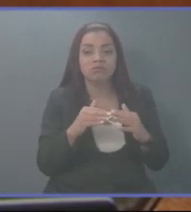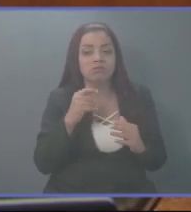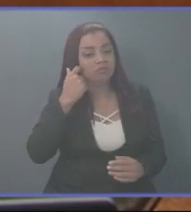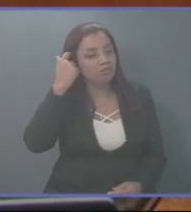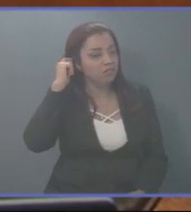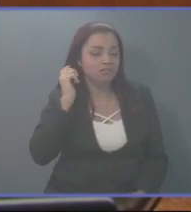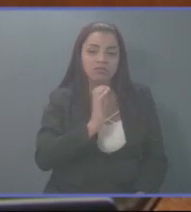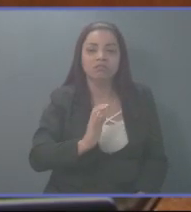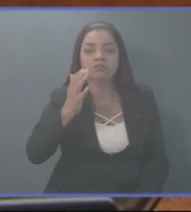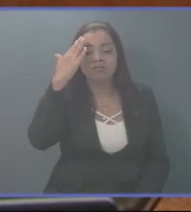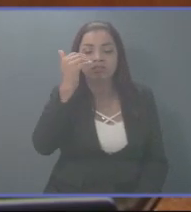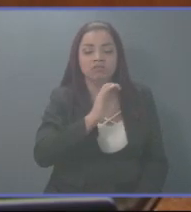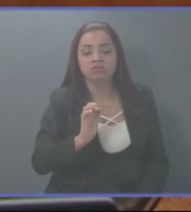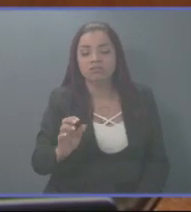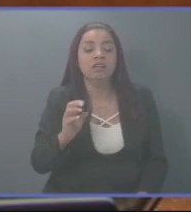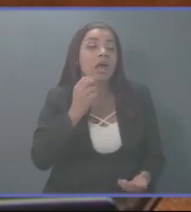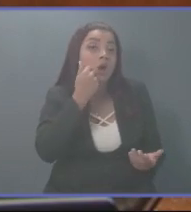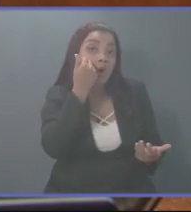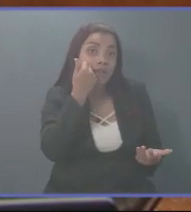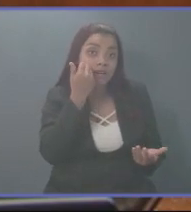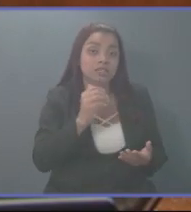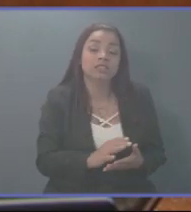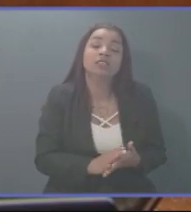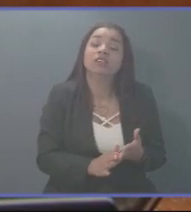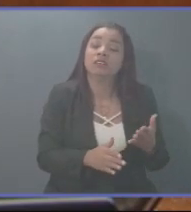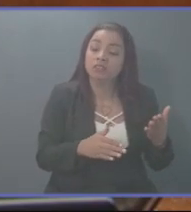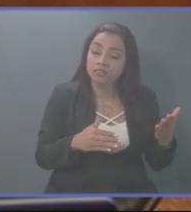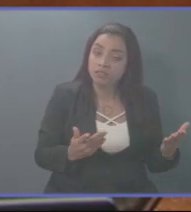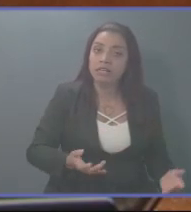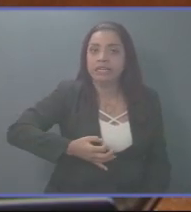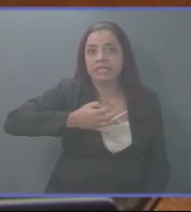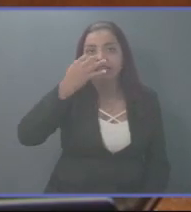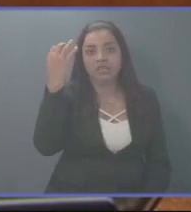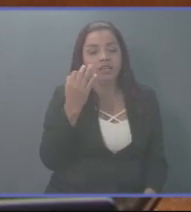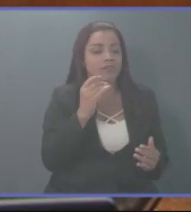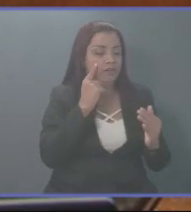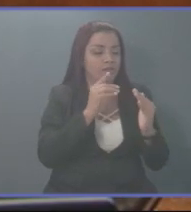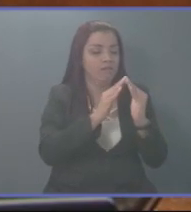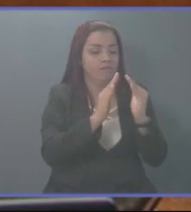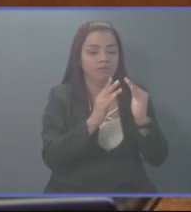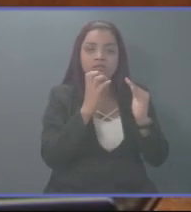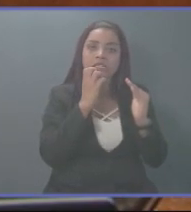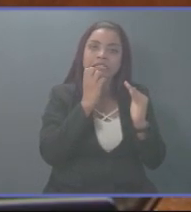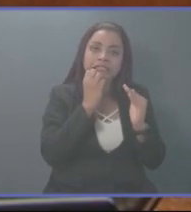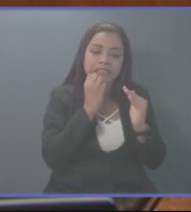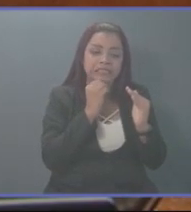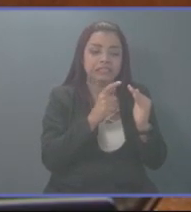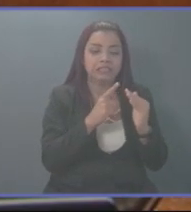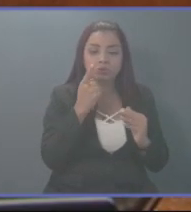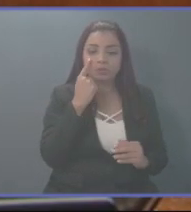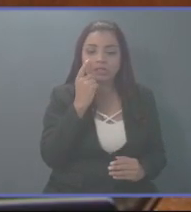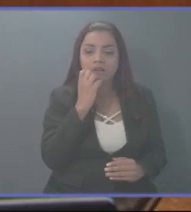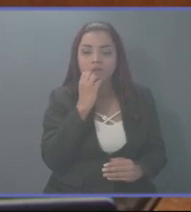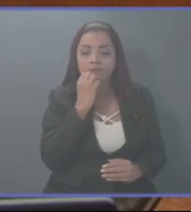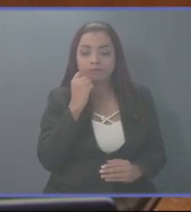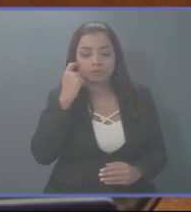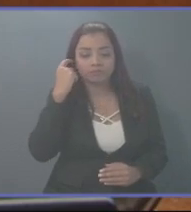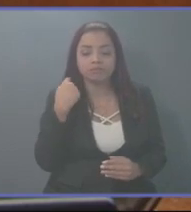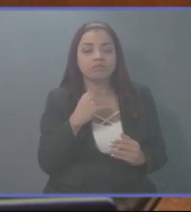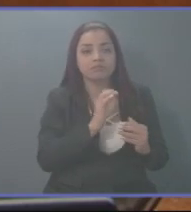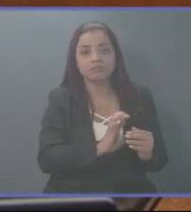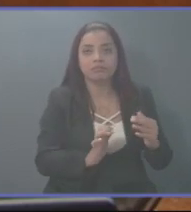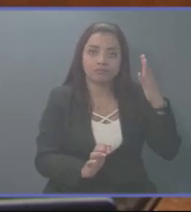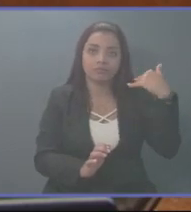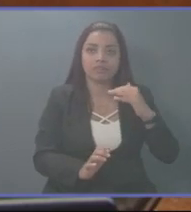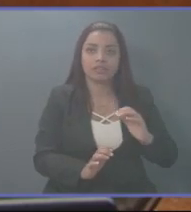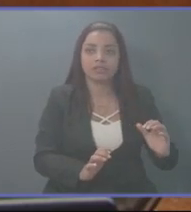niñas y adolescentes. Se debe proporcionar medidas alternativas de cuidado para los niños o niñas